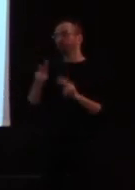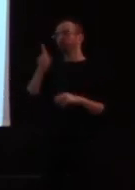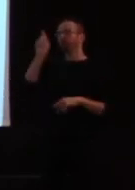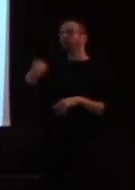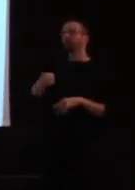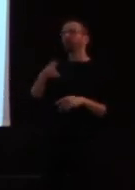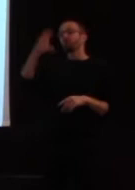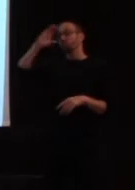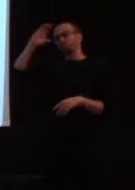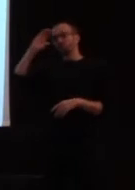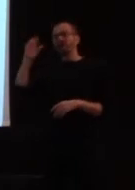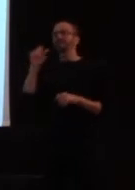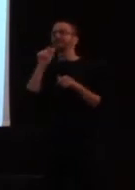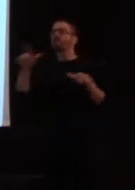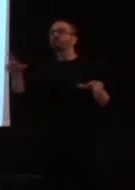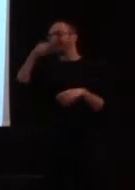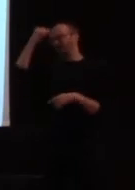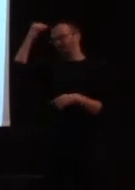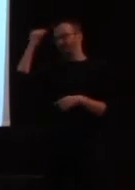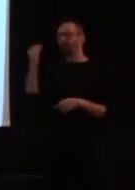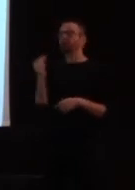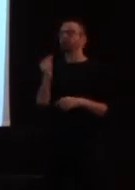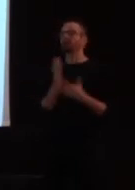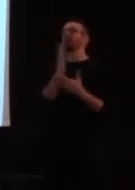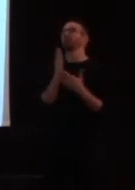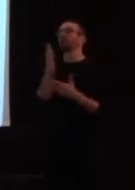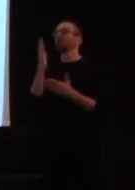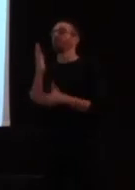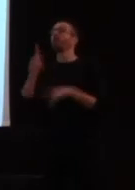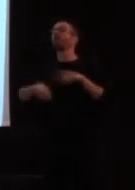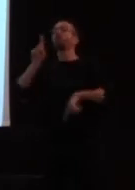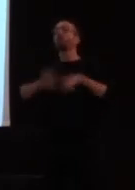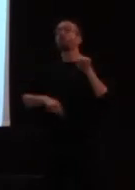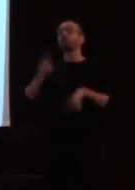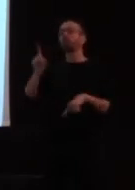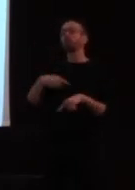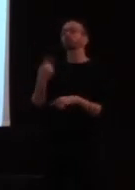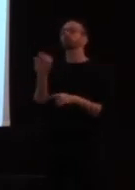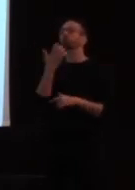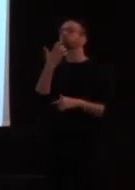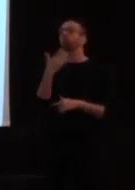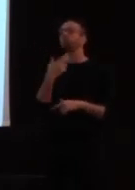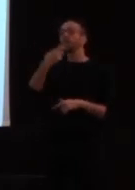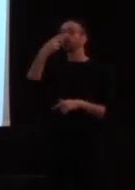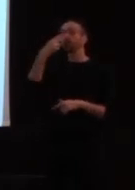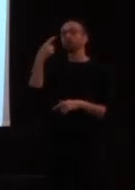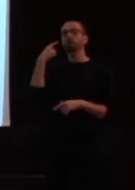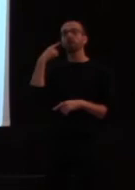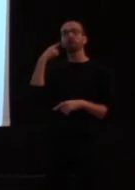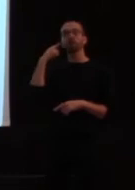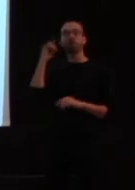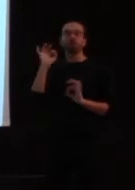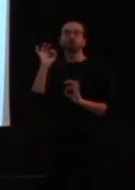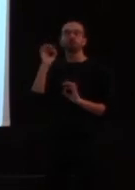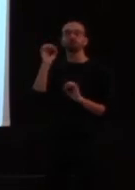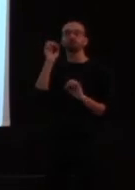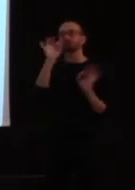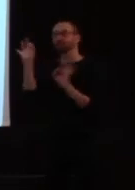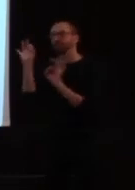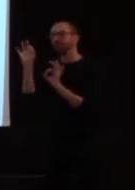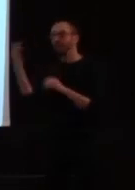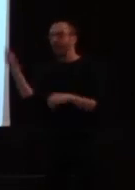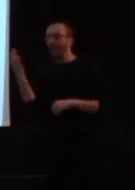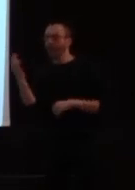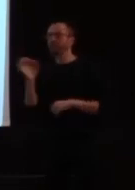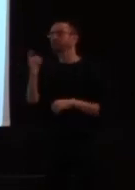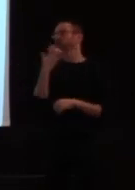intermitente. Incluso que nos interese mucho un tema, ahora escuchamos, ahora pensamos, pero cuando salga tendré que ir al sitio, nos vamos a comer, esta tarde me caigo